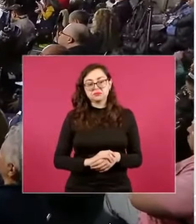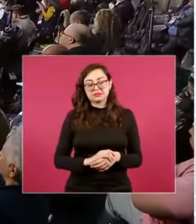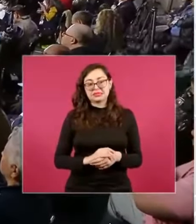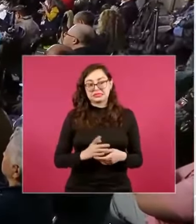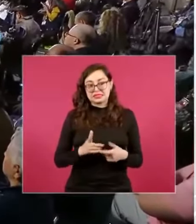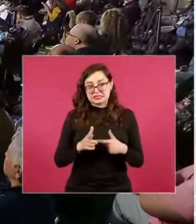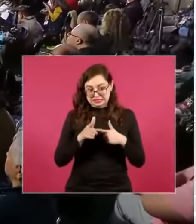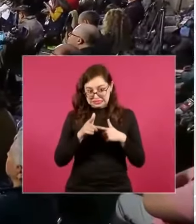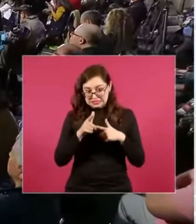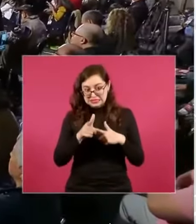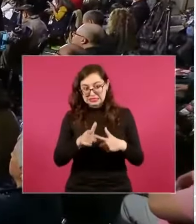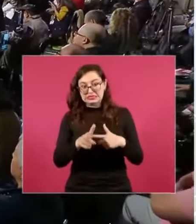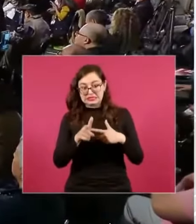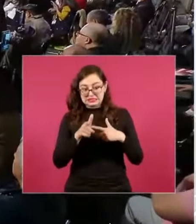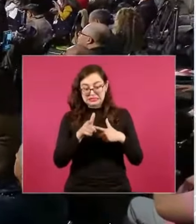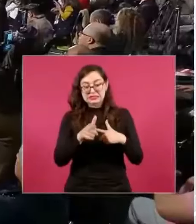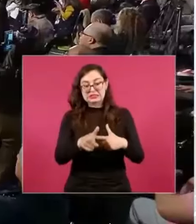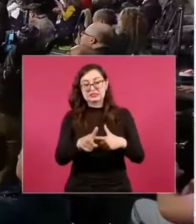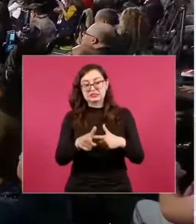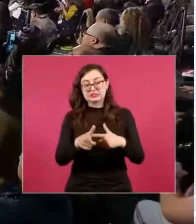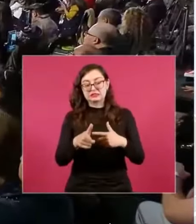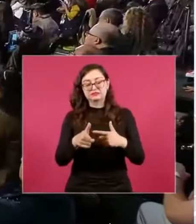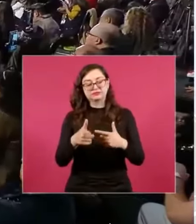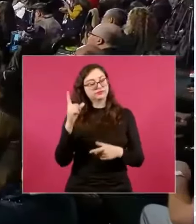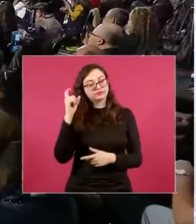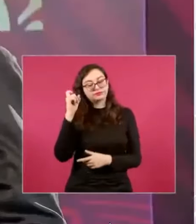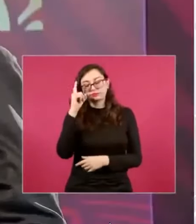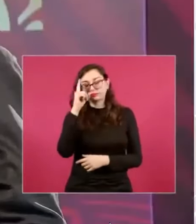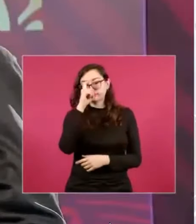Uy, ahí se nos fue un poquito.